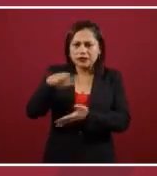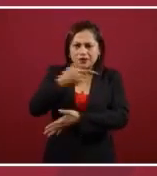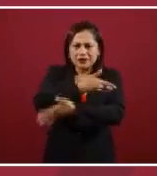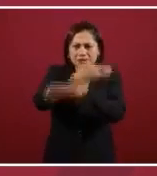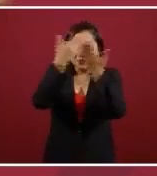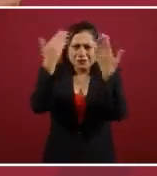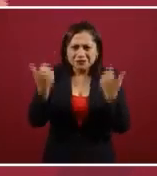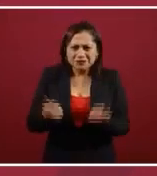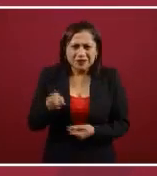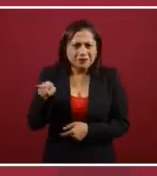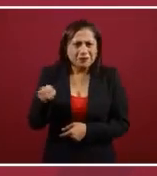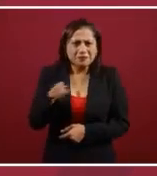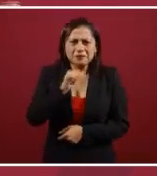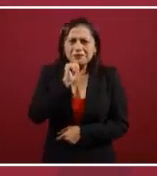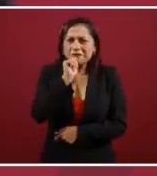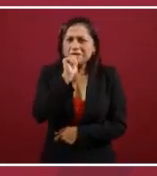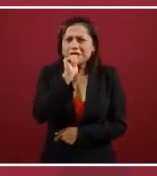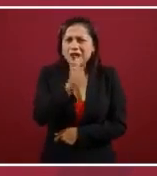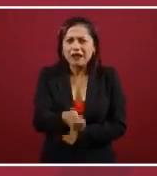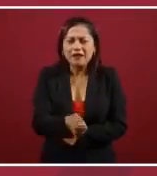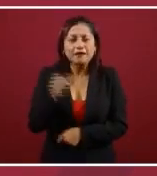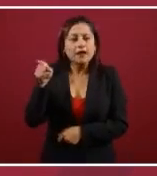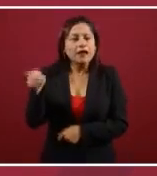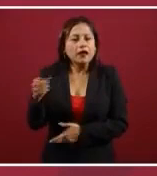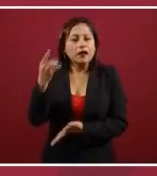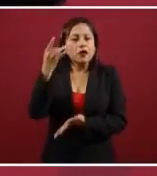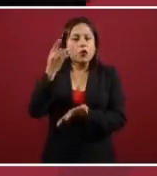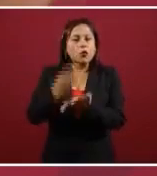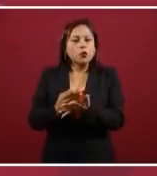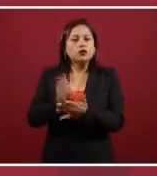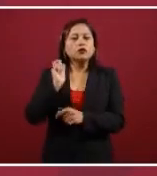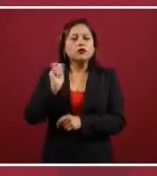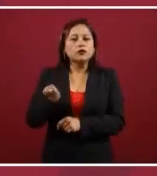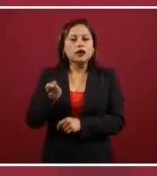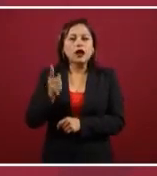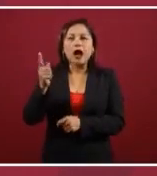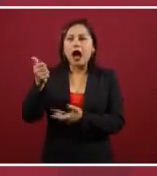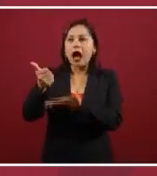no sabe nada, lo que tiene es nada más la influencia,